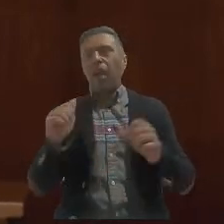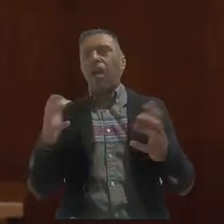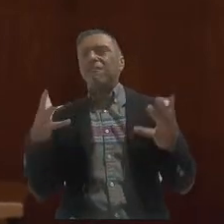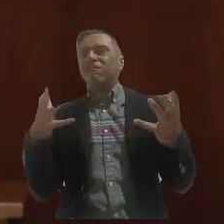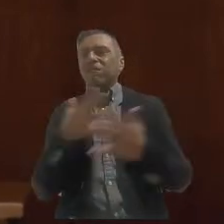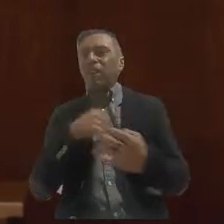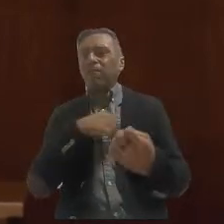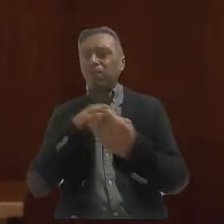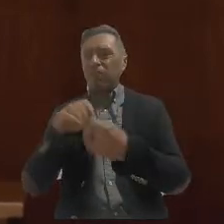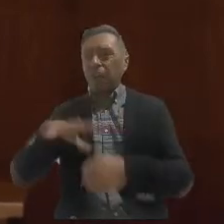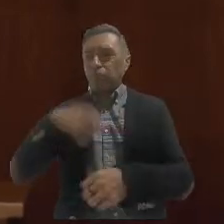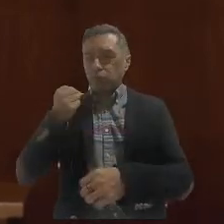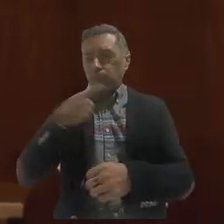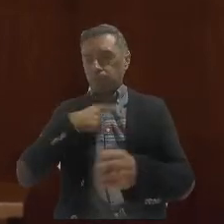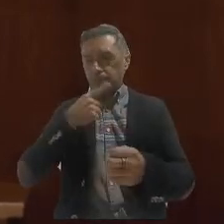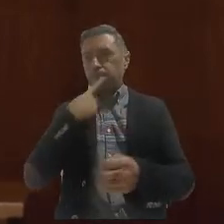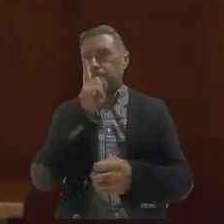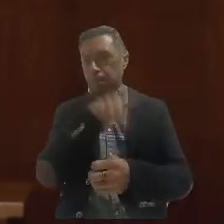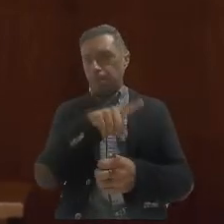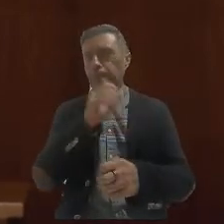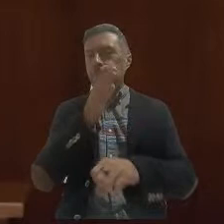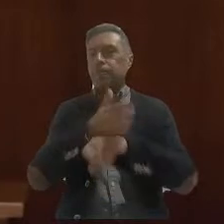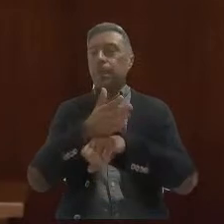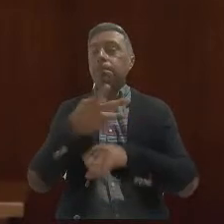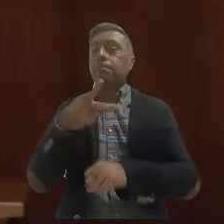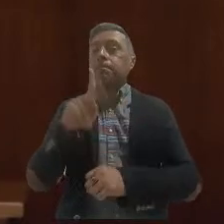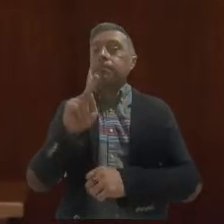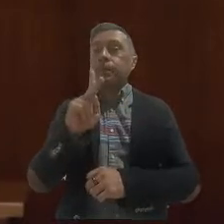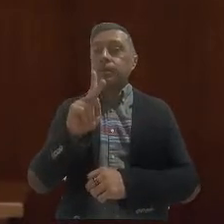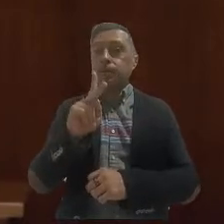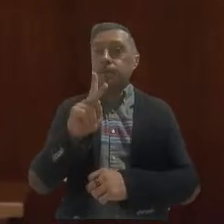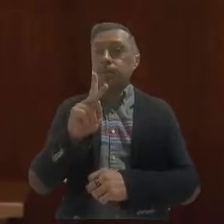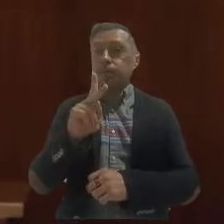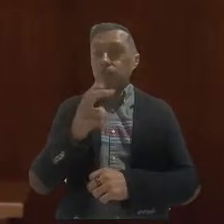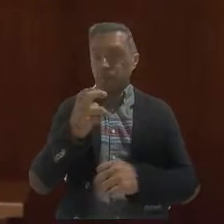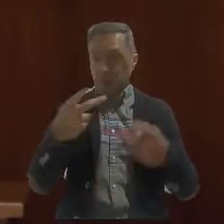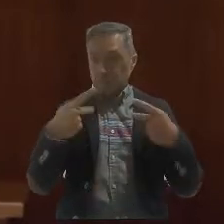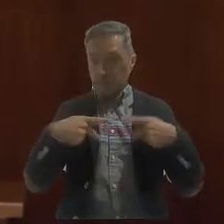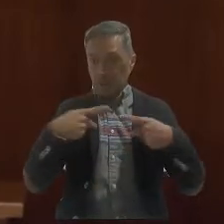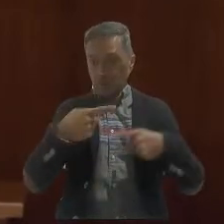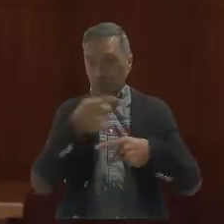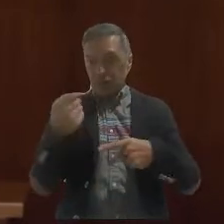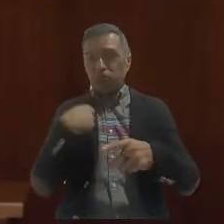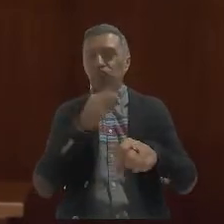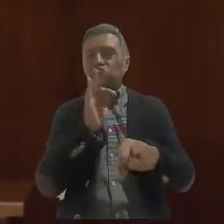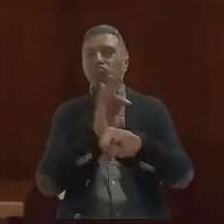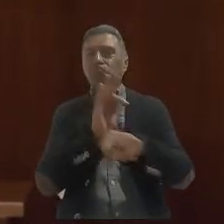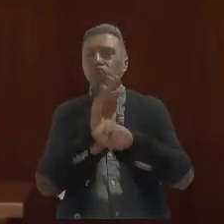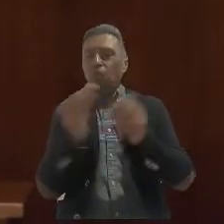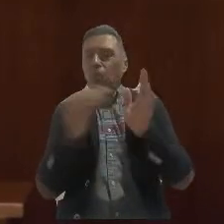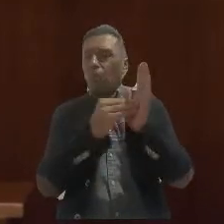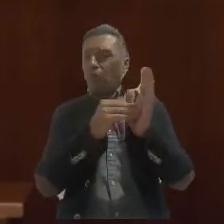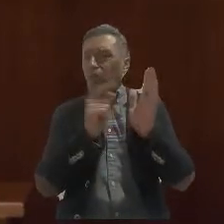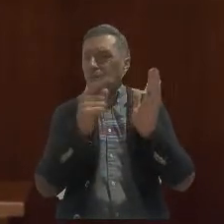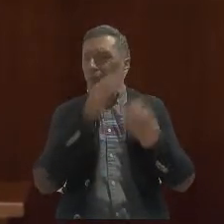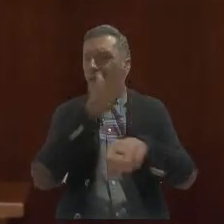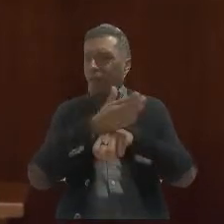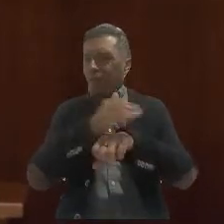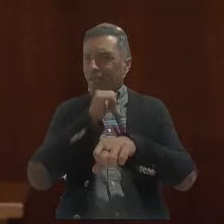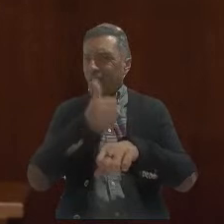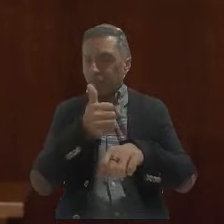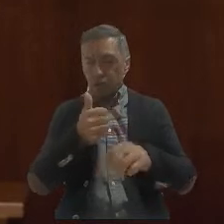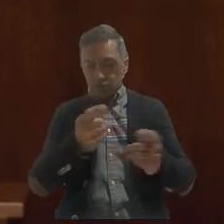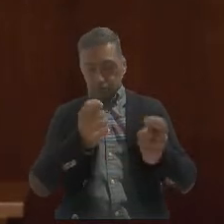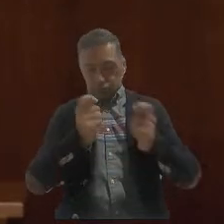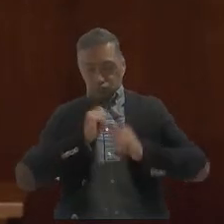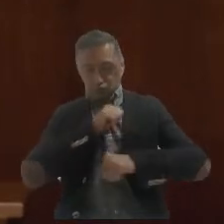no hay consideración alguna respecto de quienes coadyuvan a la realización de este delito y sí cuentan con el nombramiento o título correspondiente.